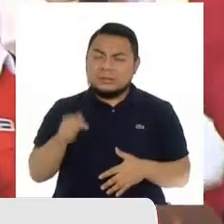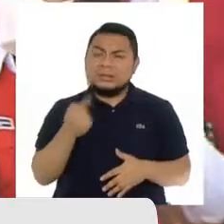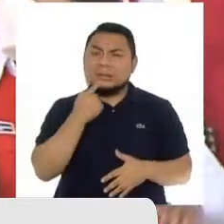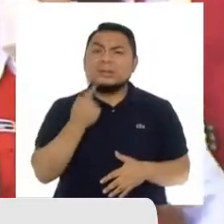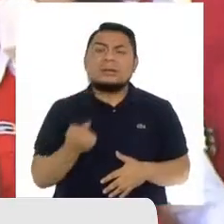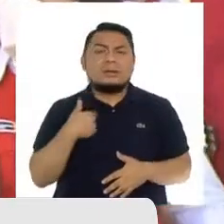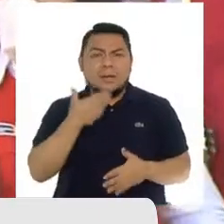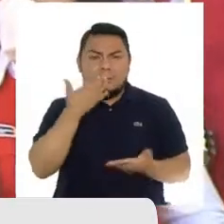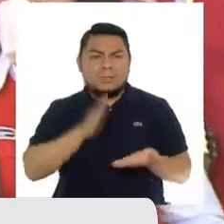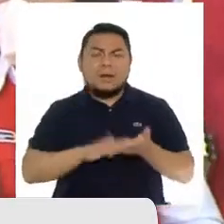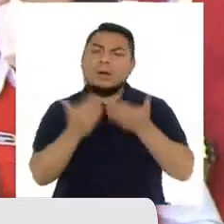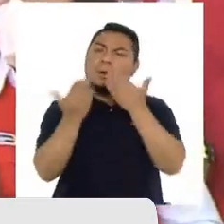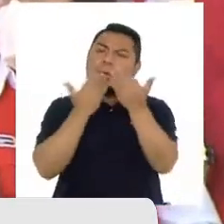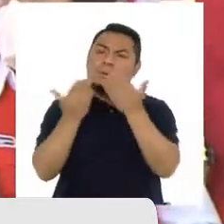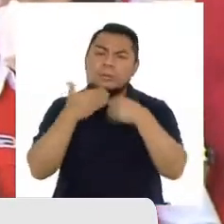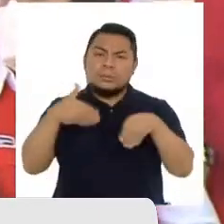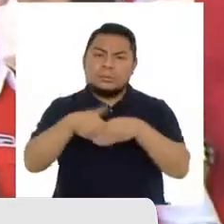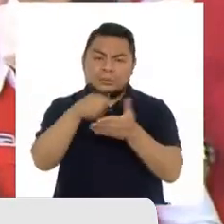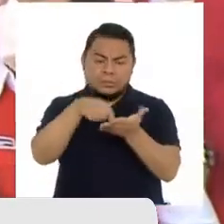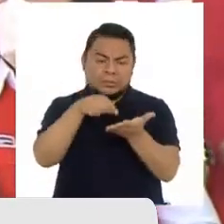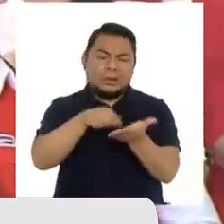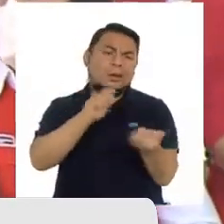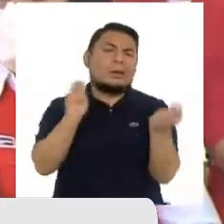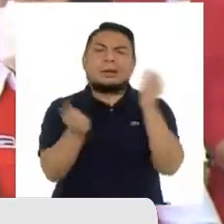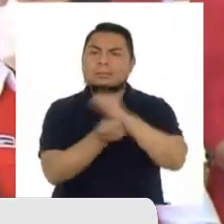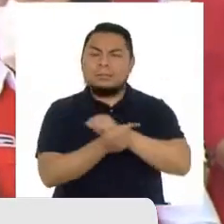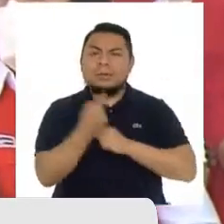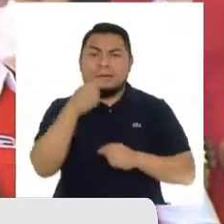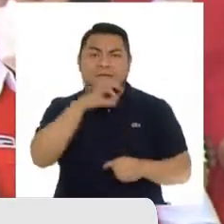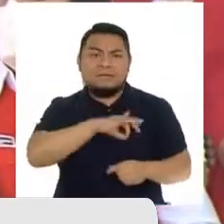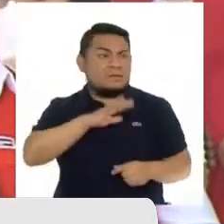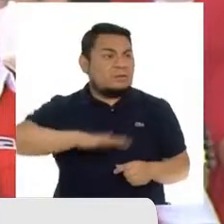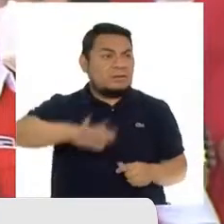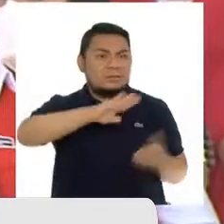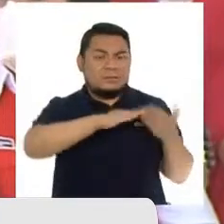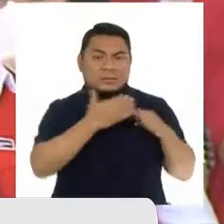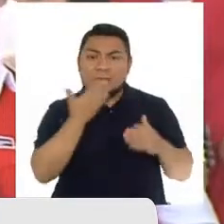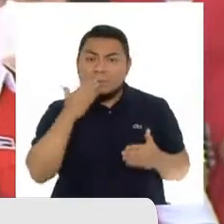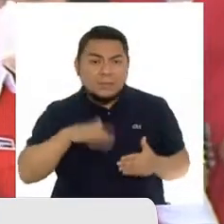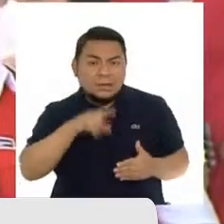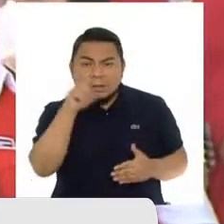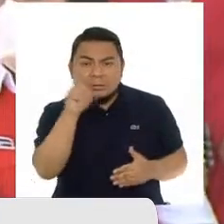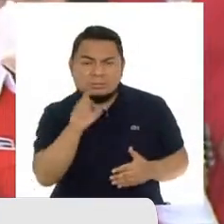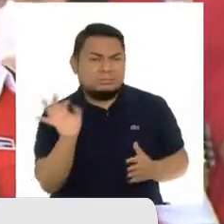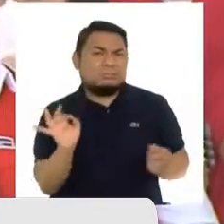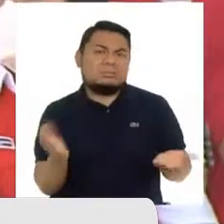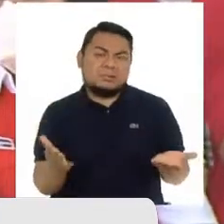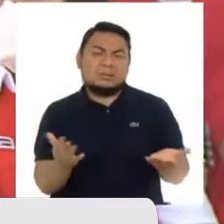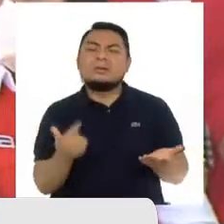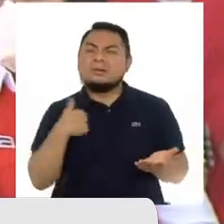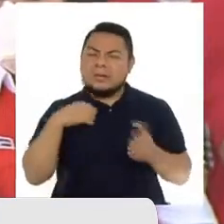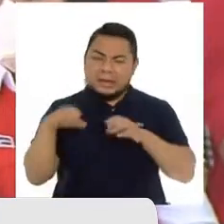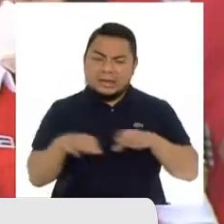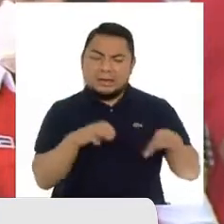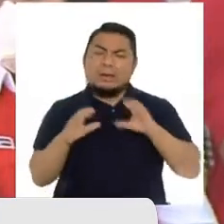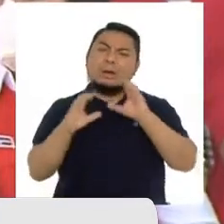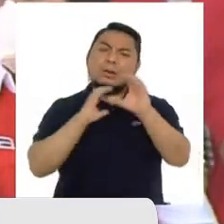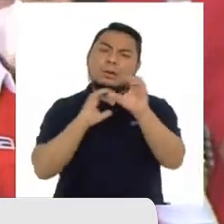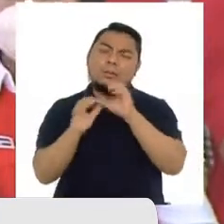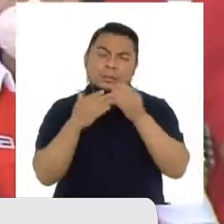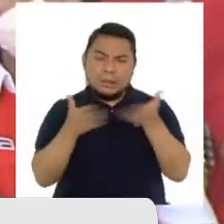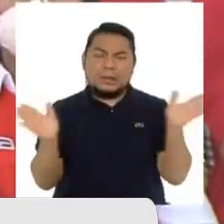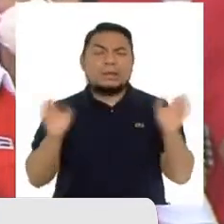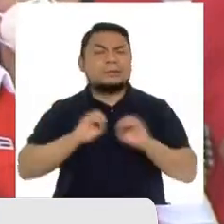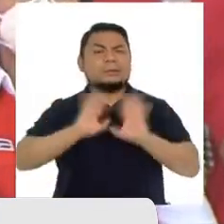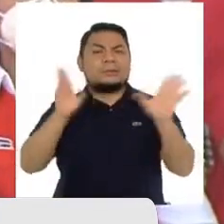sentarnos a dialogar sobre un contrato en beneficio del país y haremos un diálogo abierto y